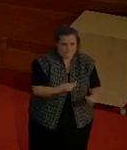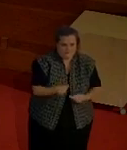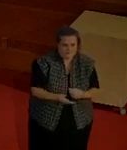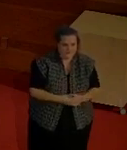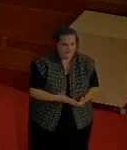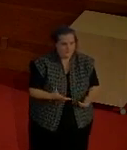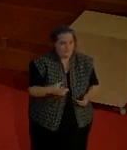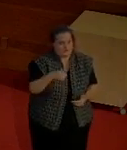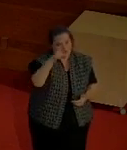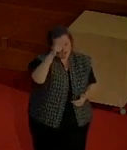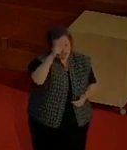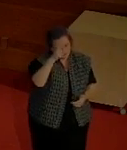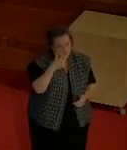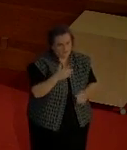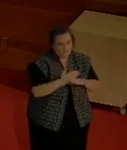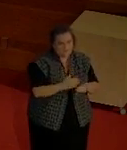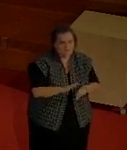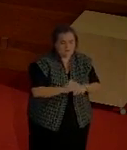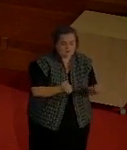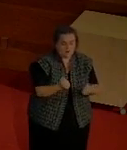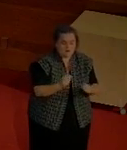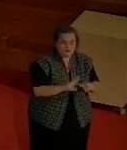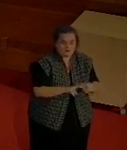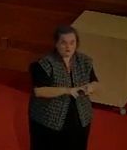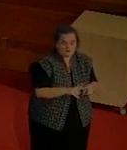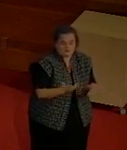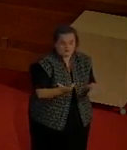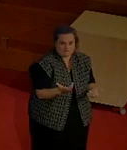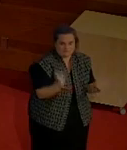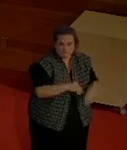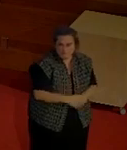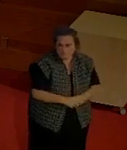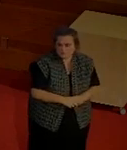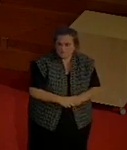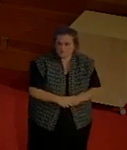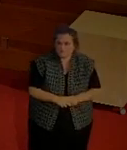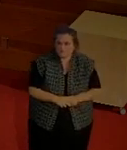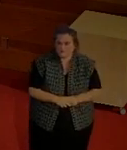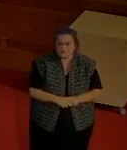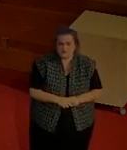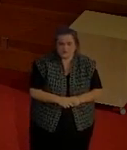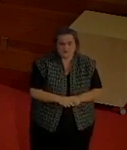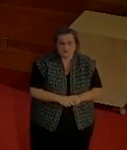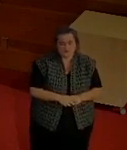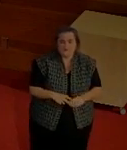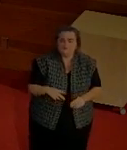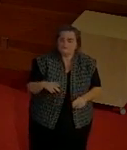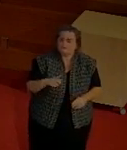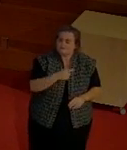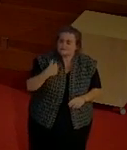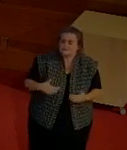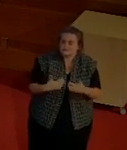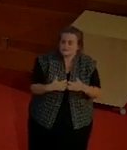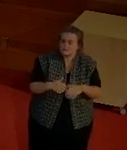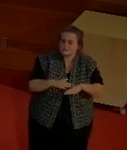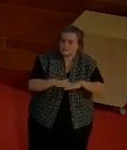comprar el Mercedes Pues en el caso de China exponencialmente por encima china fabrica no para los chinos estoy